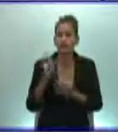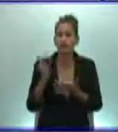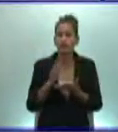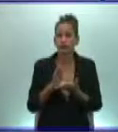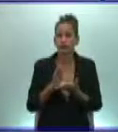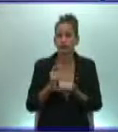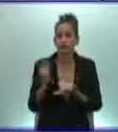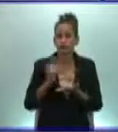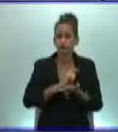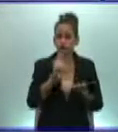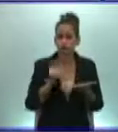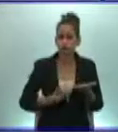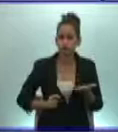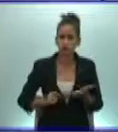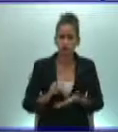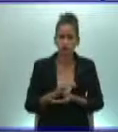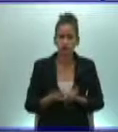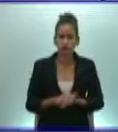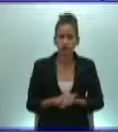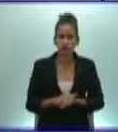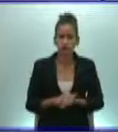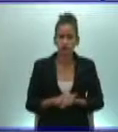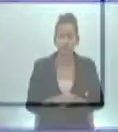para esto.